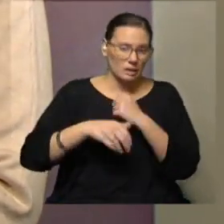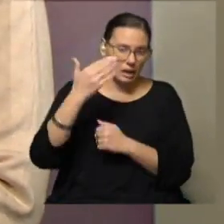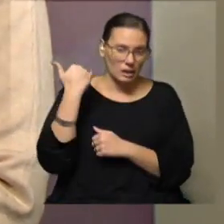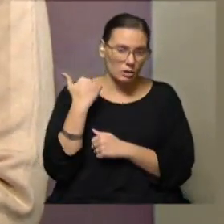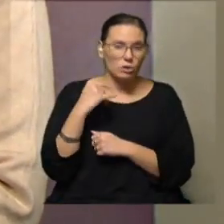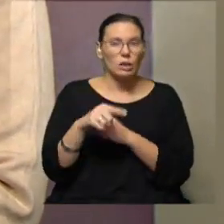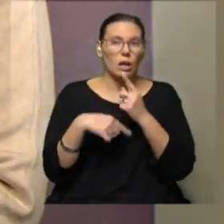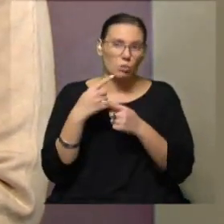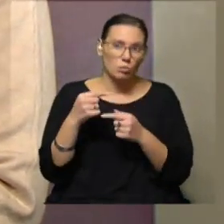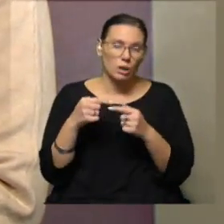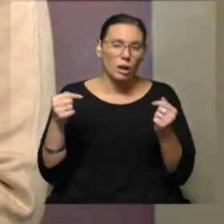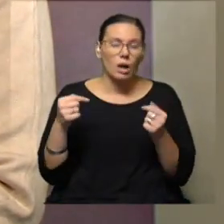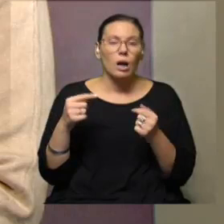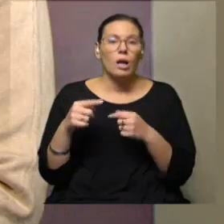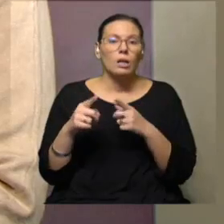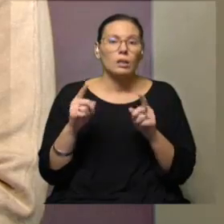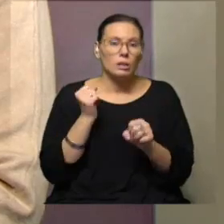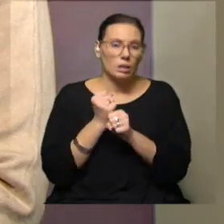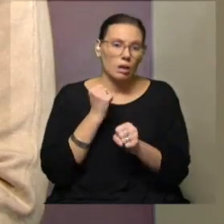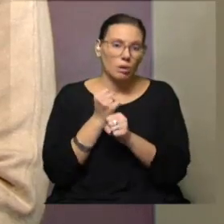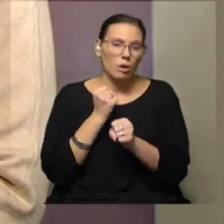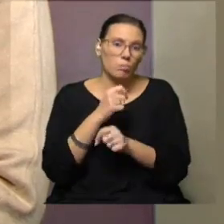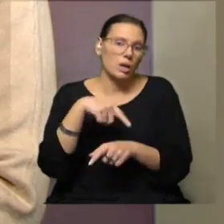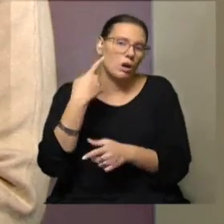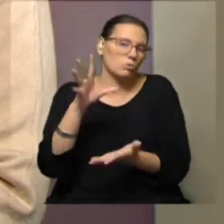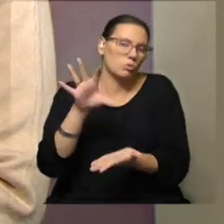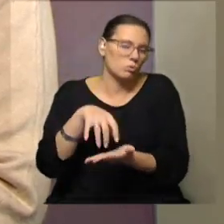sí, un par más. Y luego hacemos mucho trabajo para afuera,